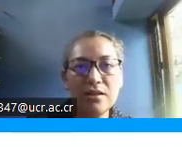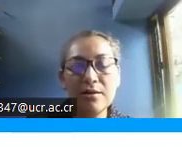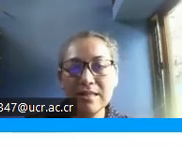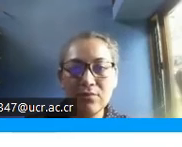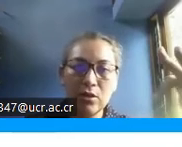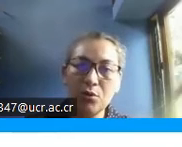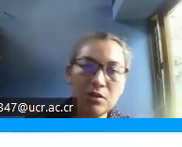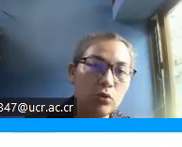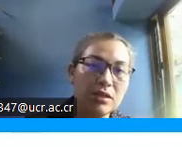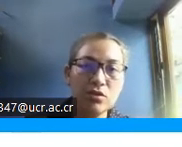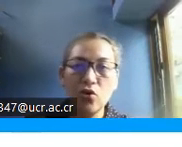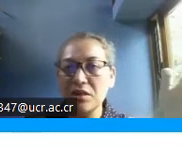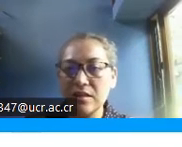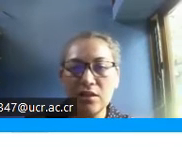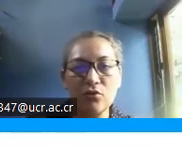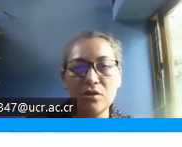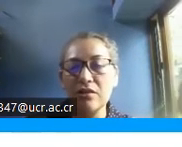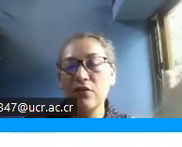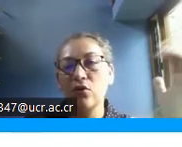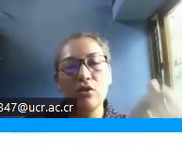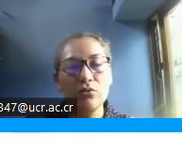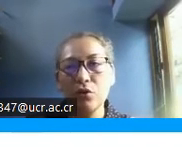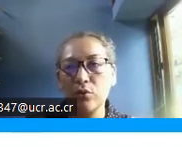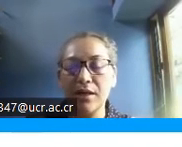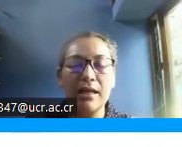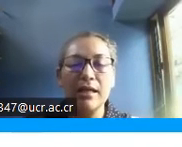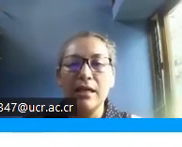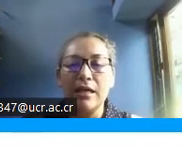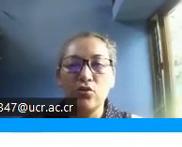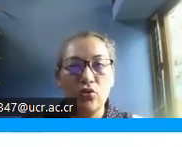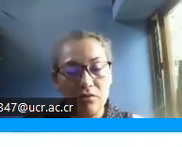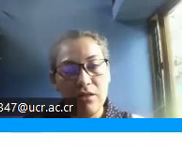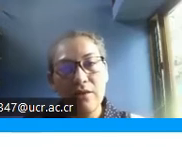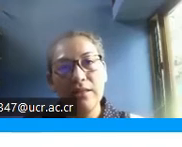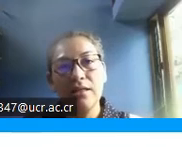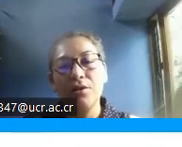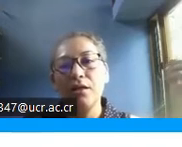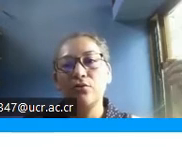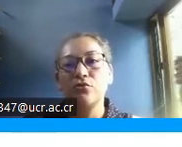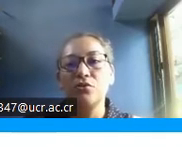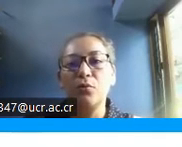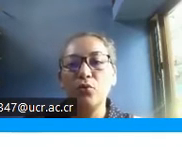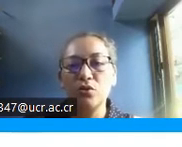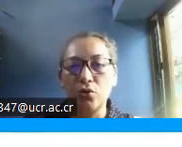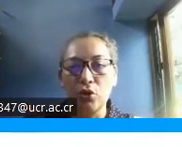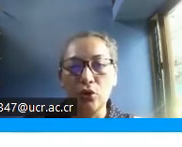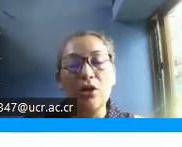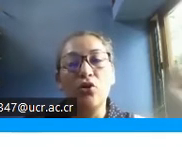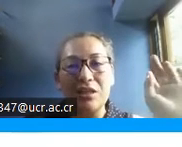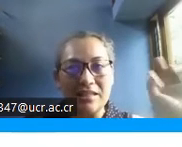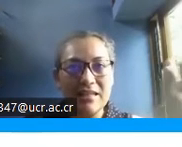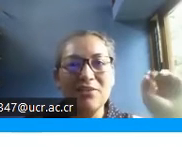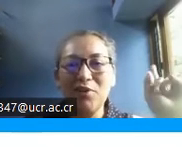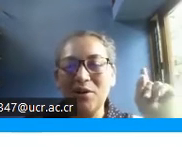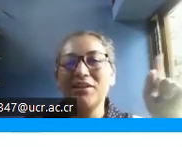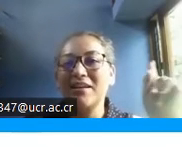ah, bueno, este video es de divulgación, es técnico-científico, es curricular. Eso no es relevante a la hora de que construyamos nuestro guión.